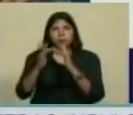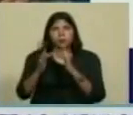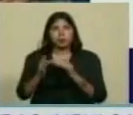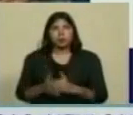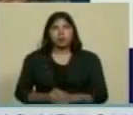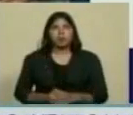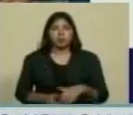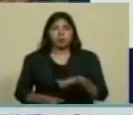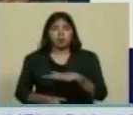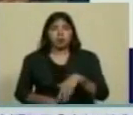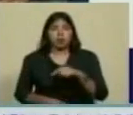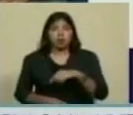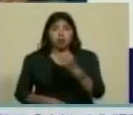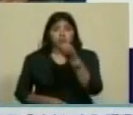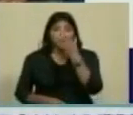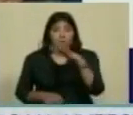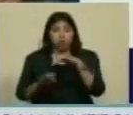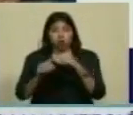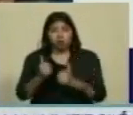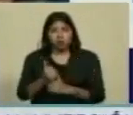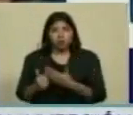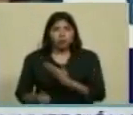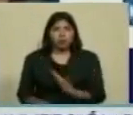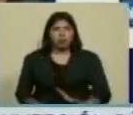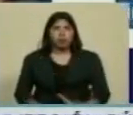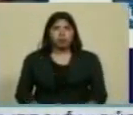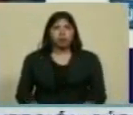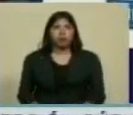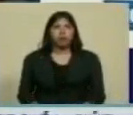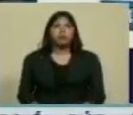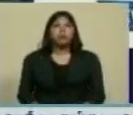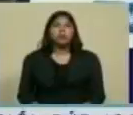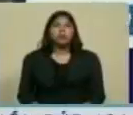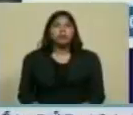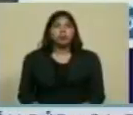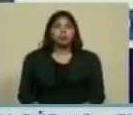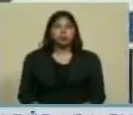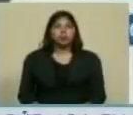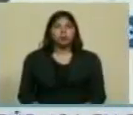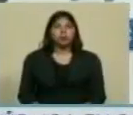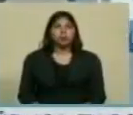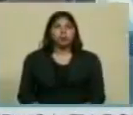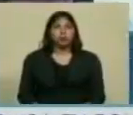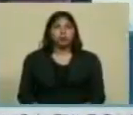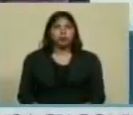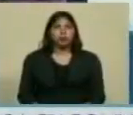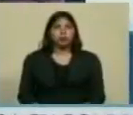desde la sede de la Vicepresidencia Ejecutiva de la República, y con ella vamos a retornar el pase a los estudios. Adelante.